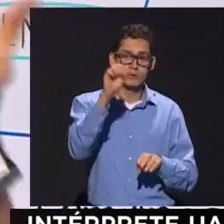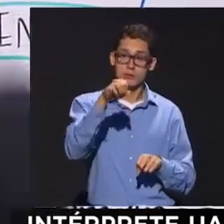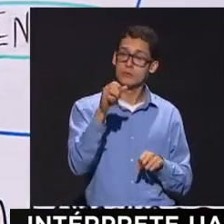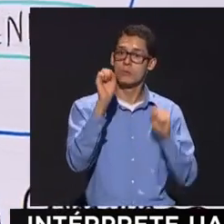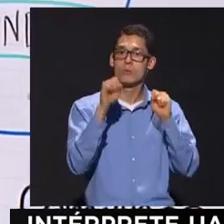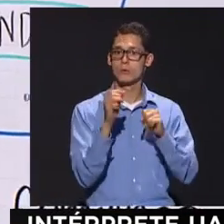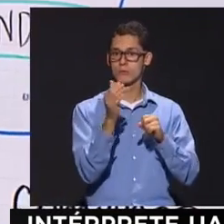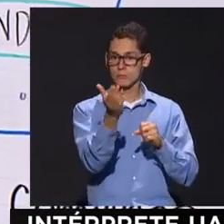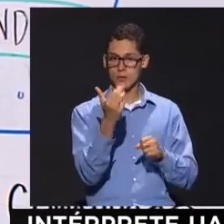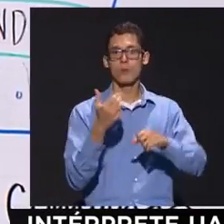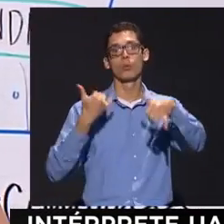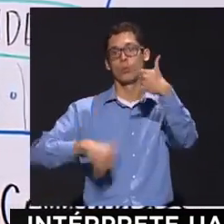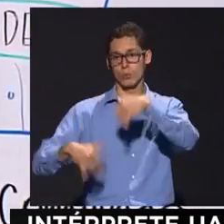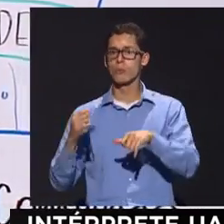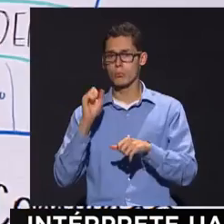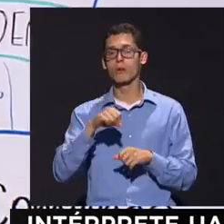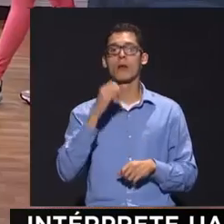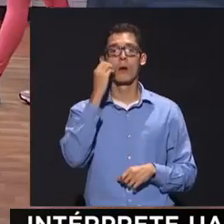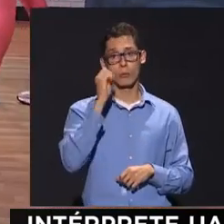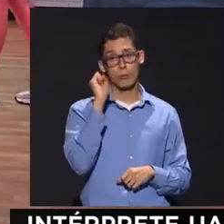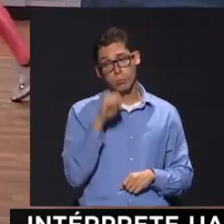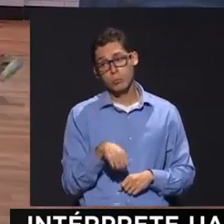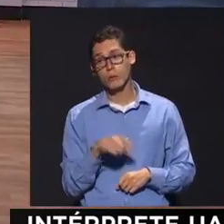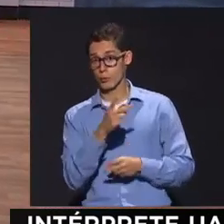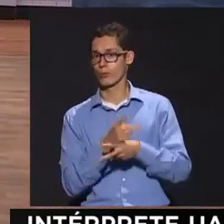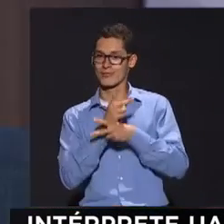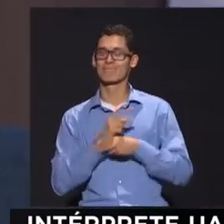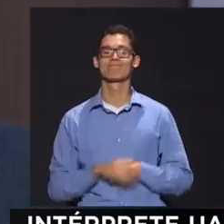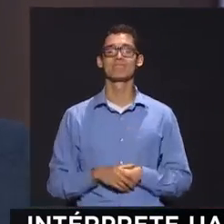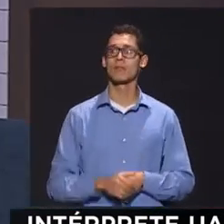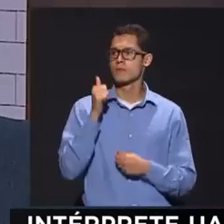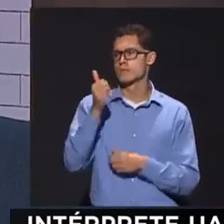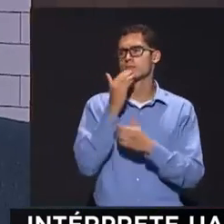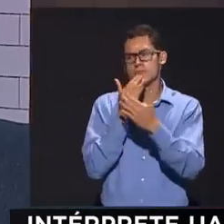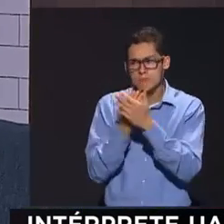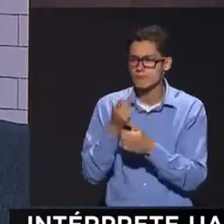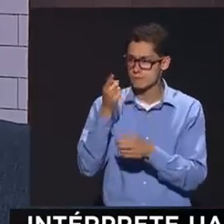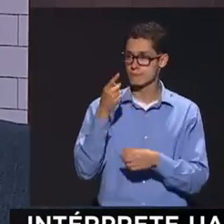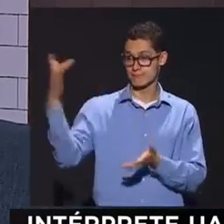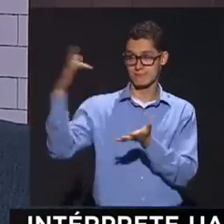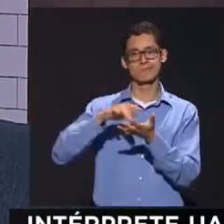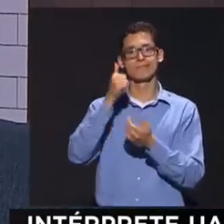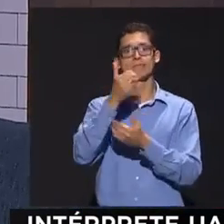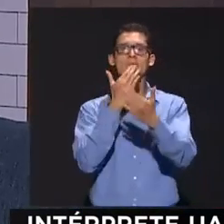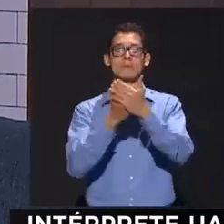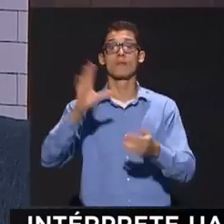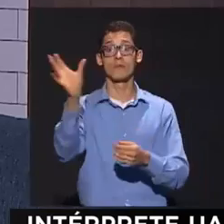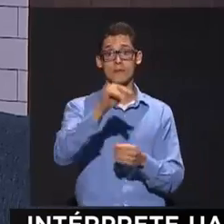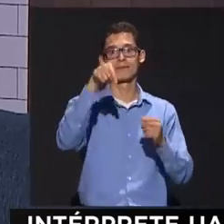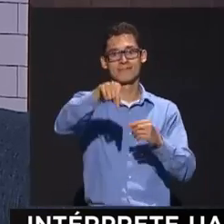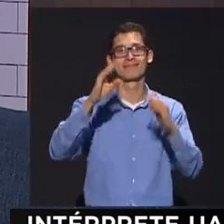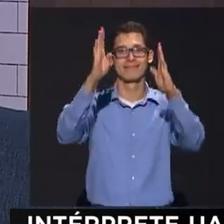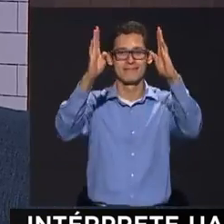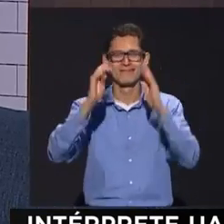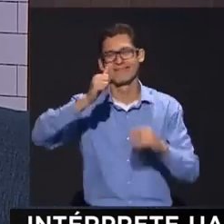enérgico invitó a jugar bueno nuestro proveedor es jugar muchas gracias por acompañarnos a todos ustedes muchas gracias por estar siempre